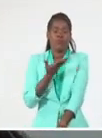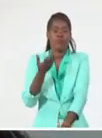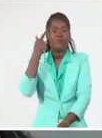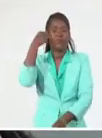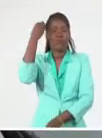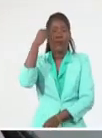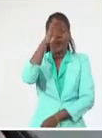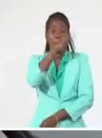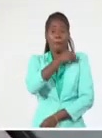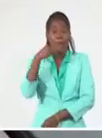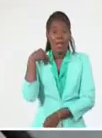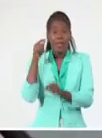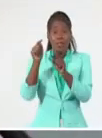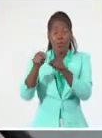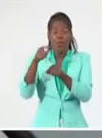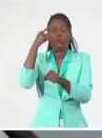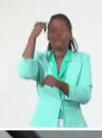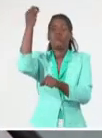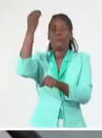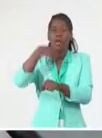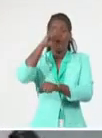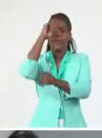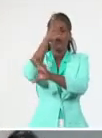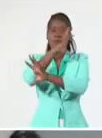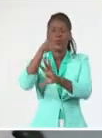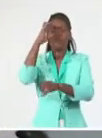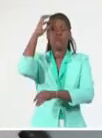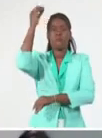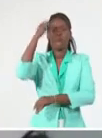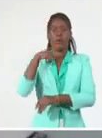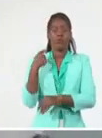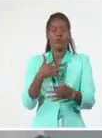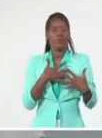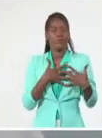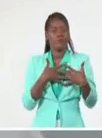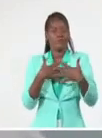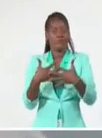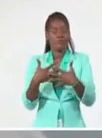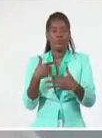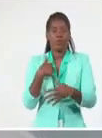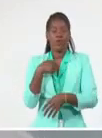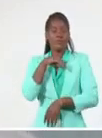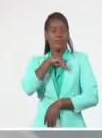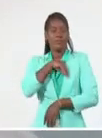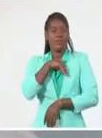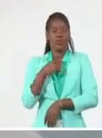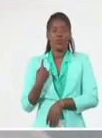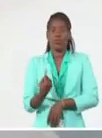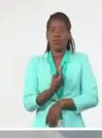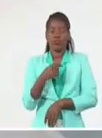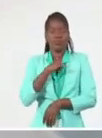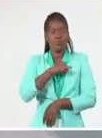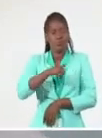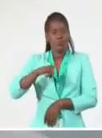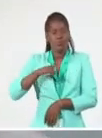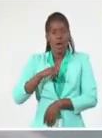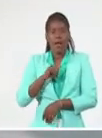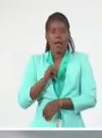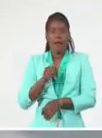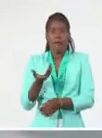los médicos cubanos en la ciencia hasta que nos sintamos héroes diría yo